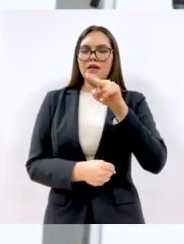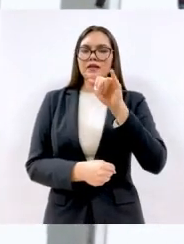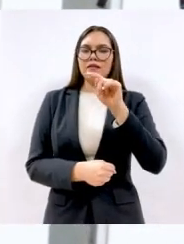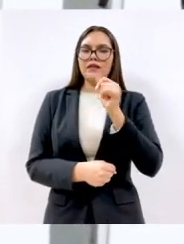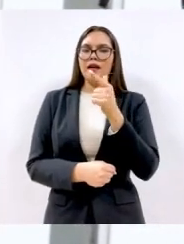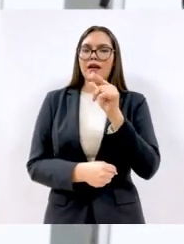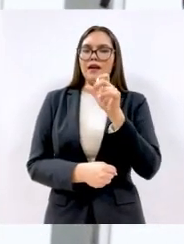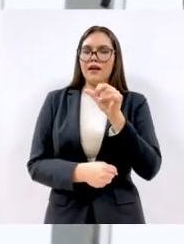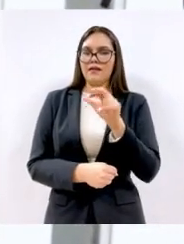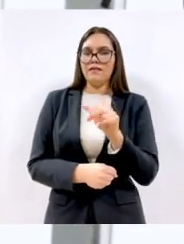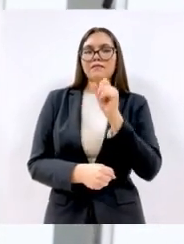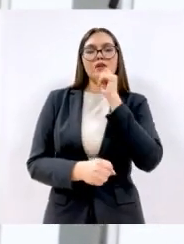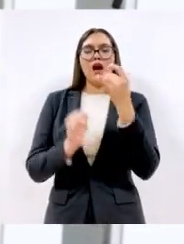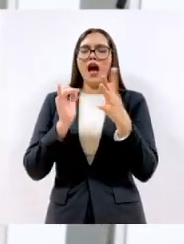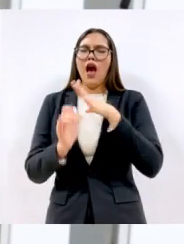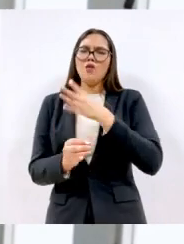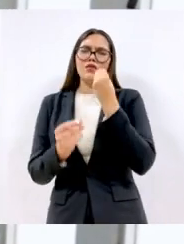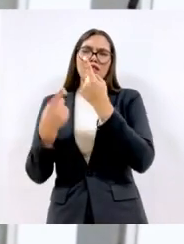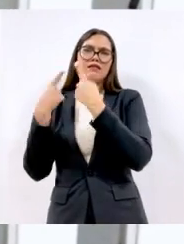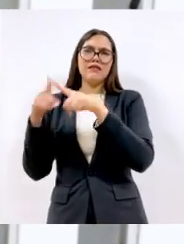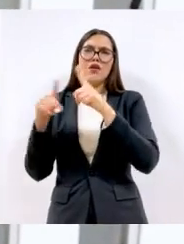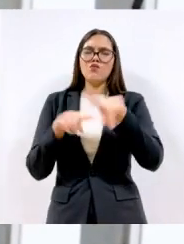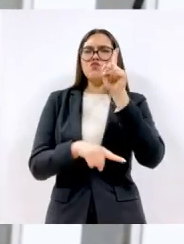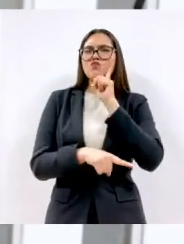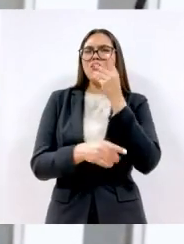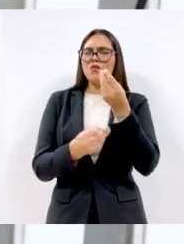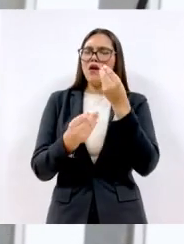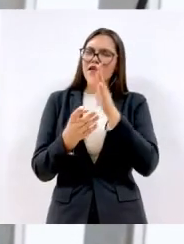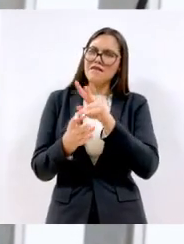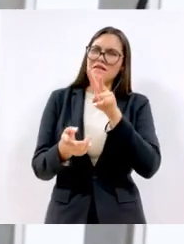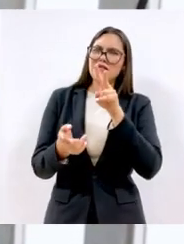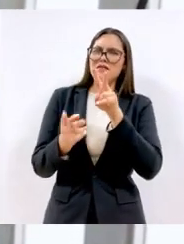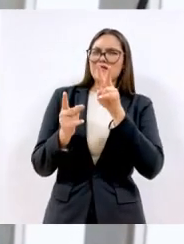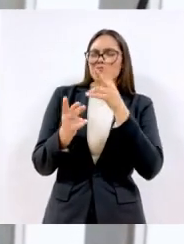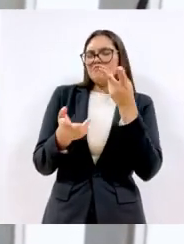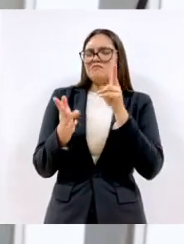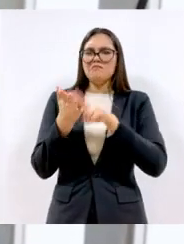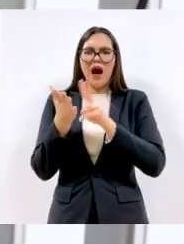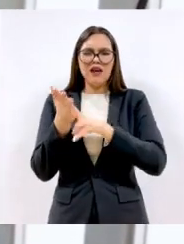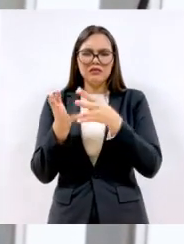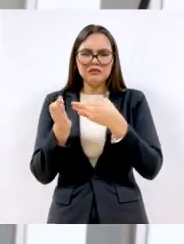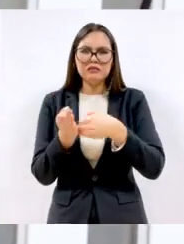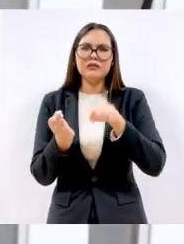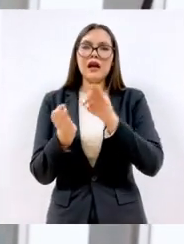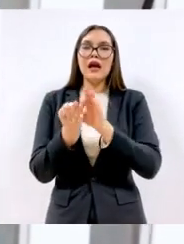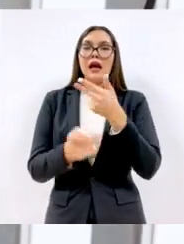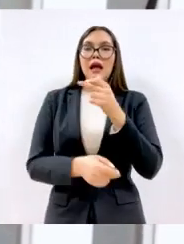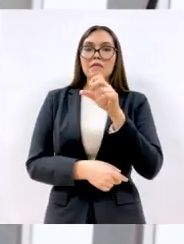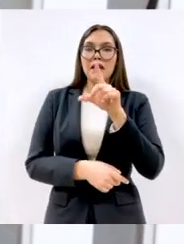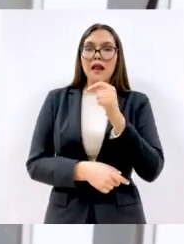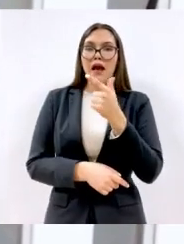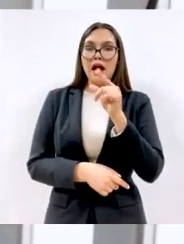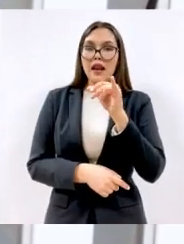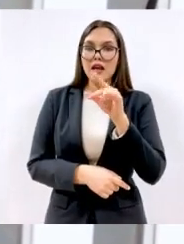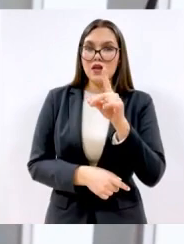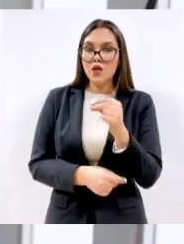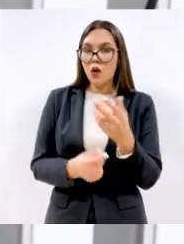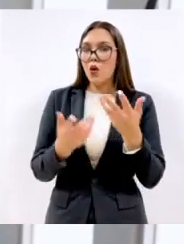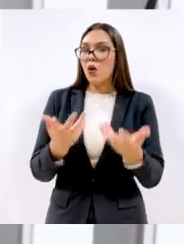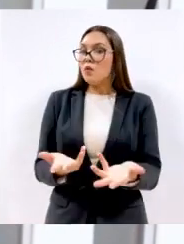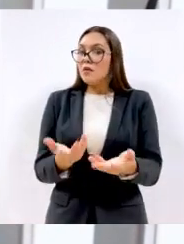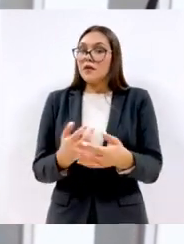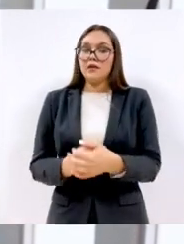la señora Benita Galeana. Hay muchas mujeres valiosas en México, Ermila Galindo,